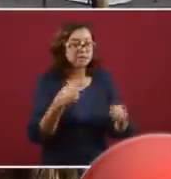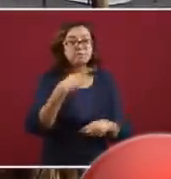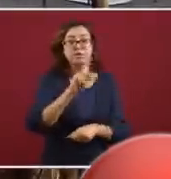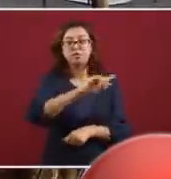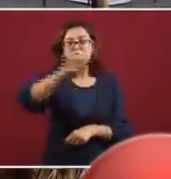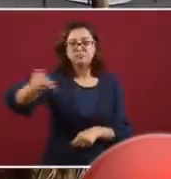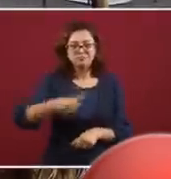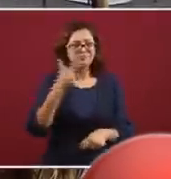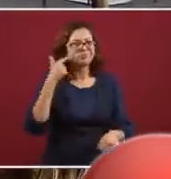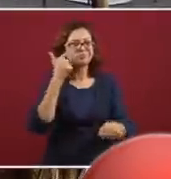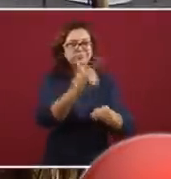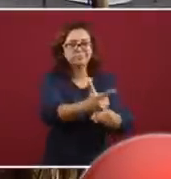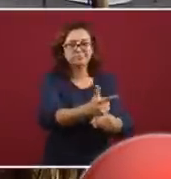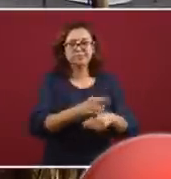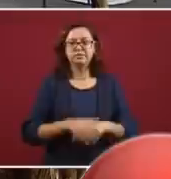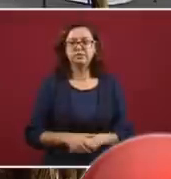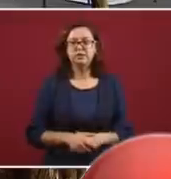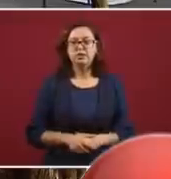Adelante, por favor.